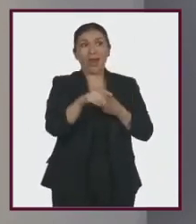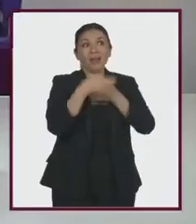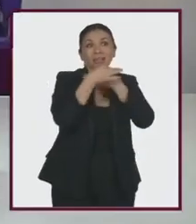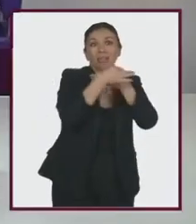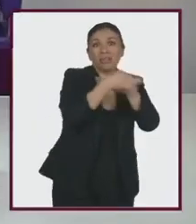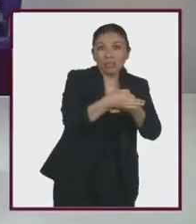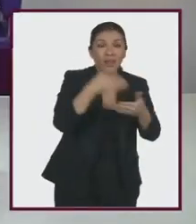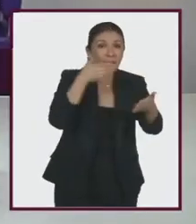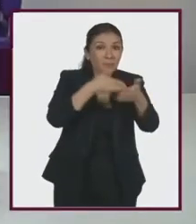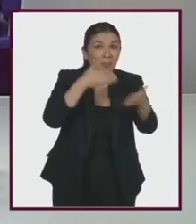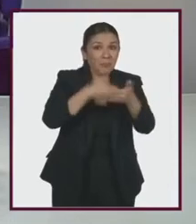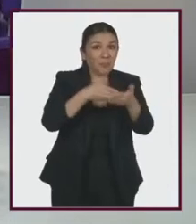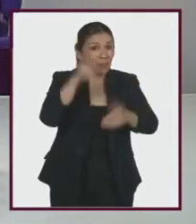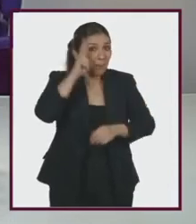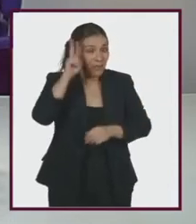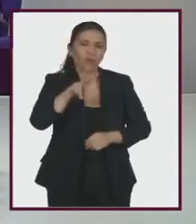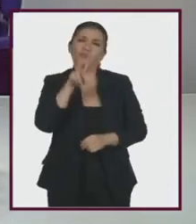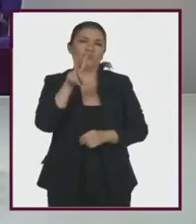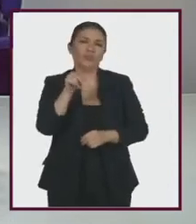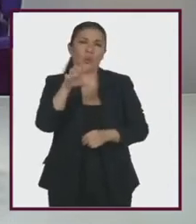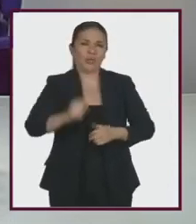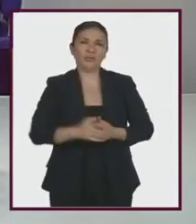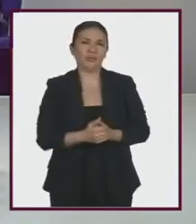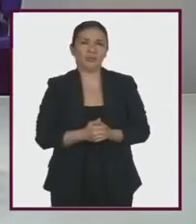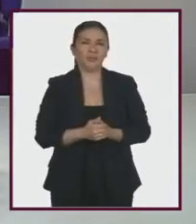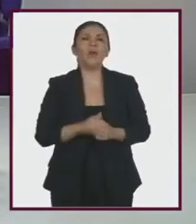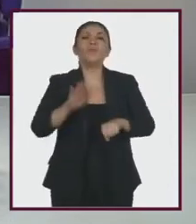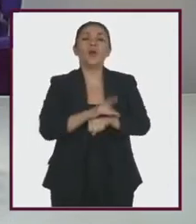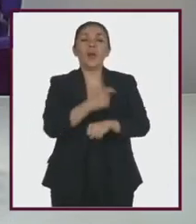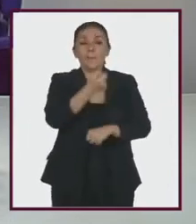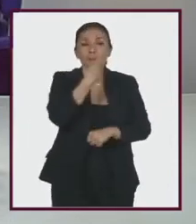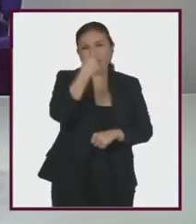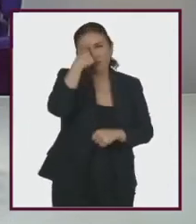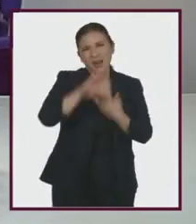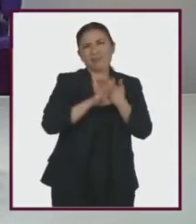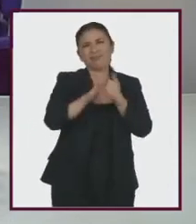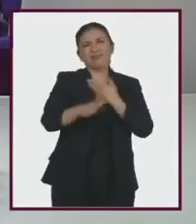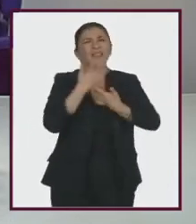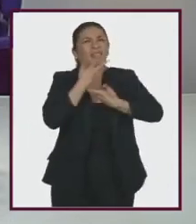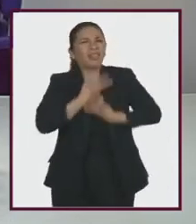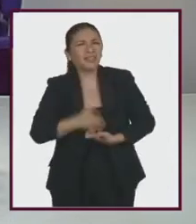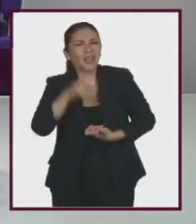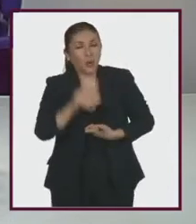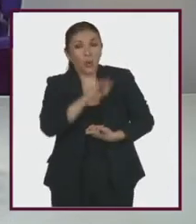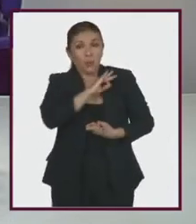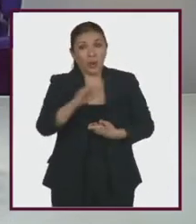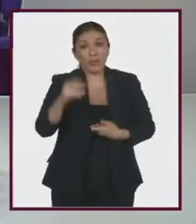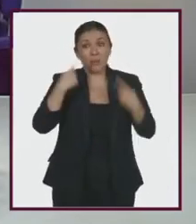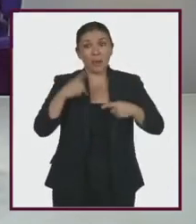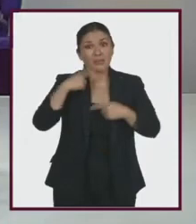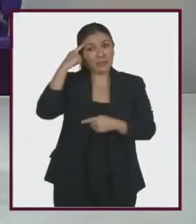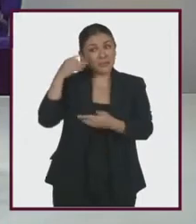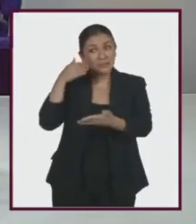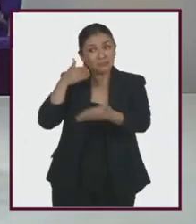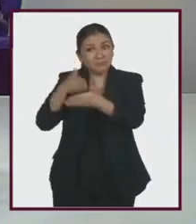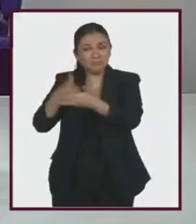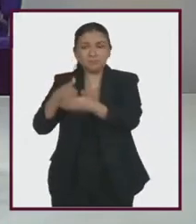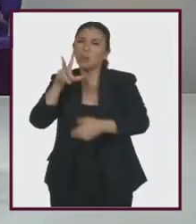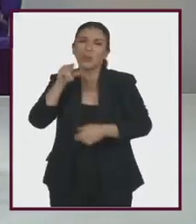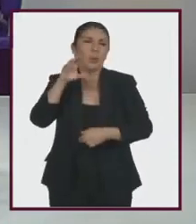los antidepresivos no tienen el potencial de producir adicción en las personas. No actúan sobre el sistema